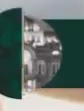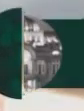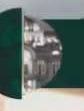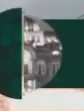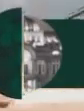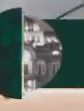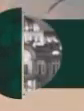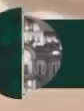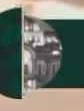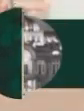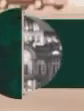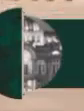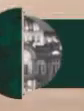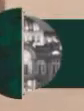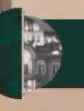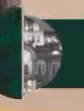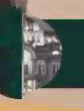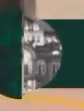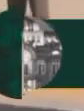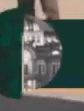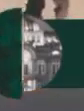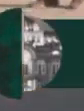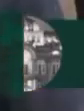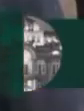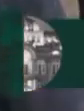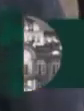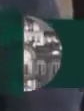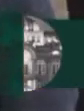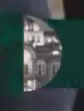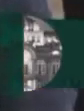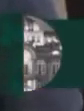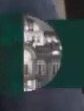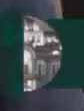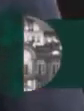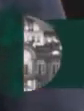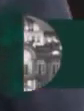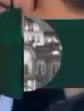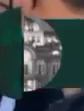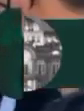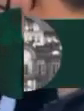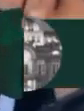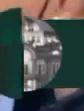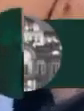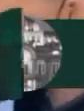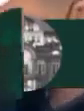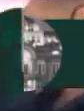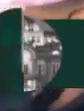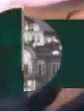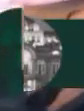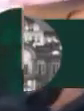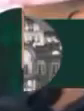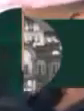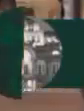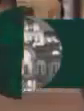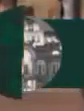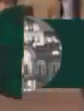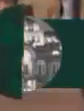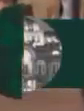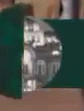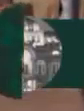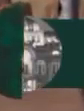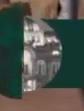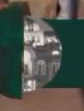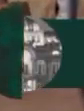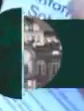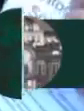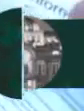de junio, dos días después de las elecciones intermedias. Según la agenda, Harris revisará en México temas relacionados con migración